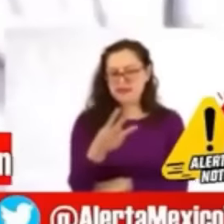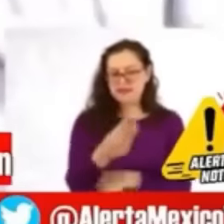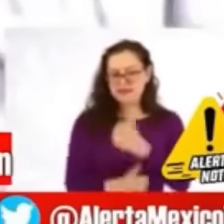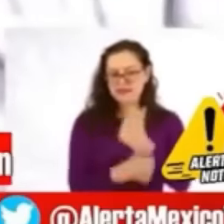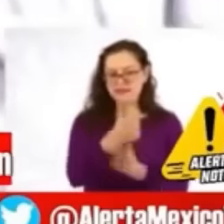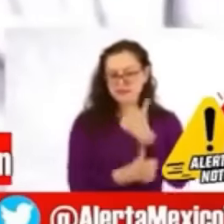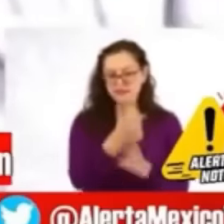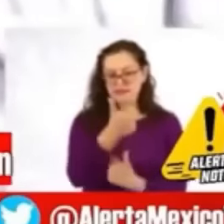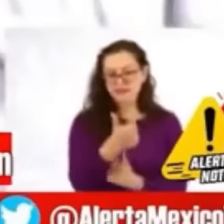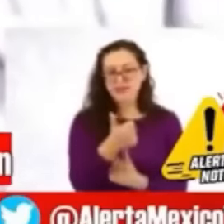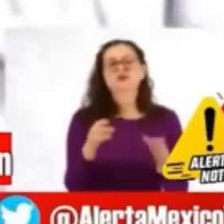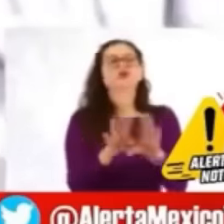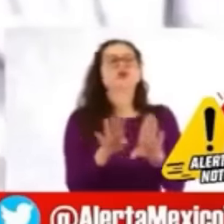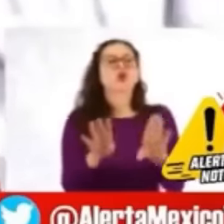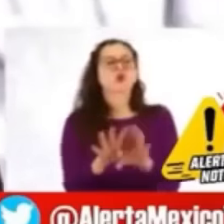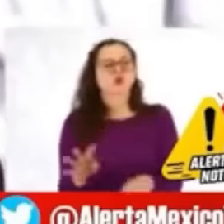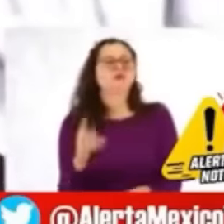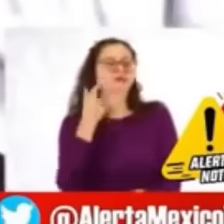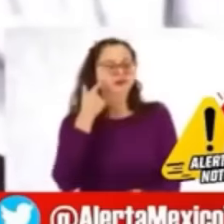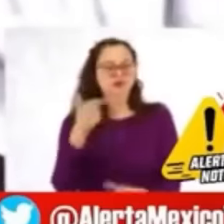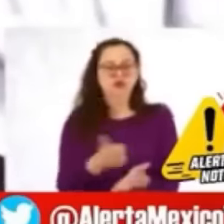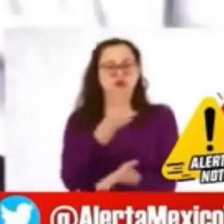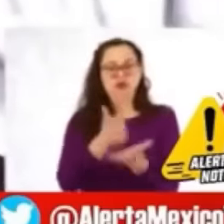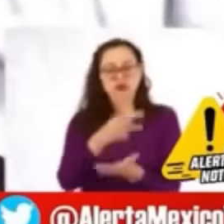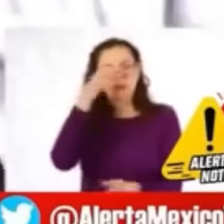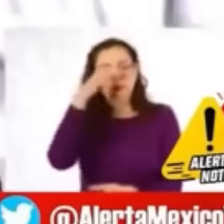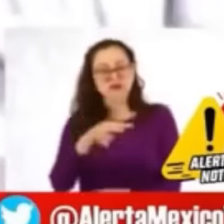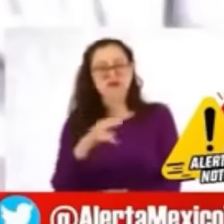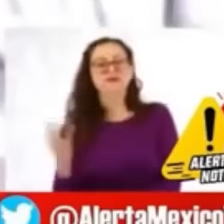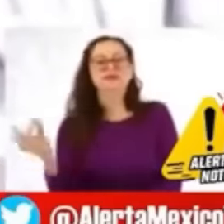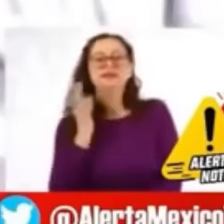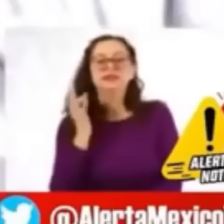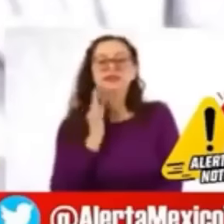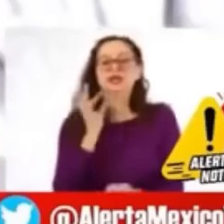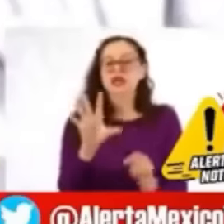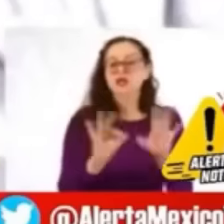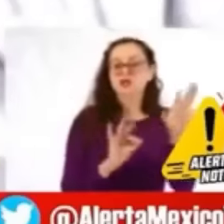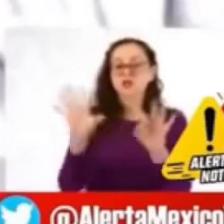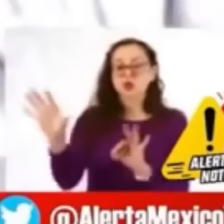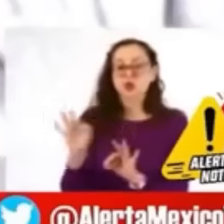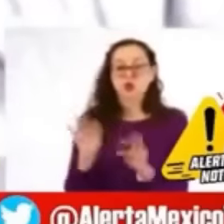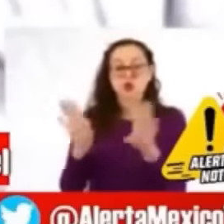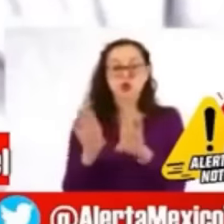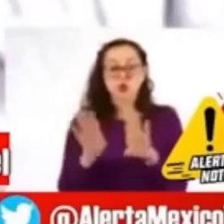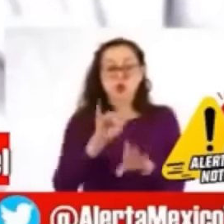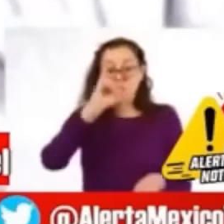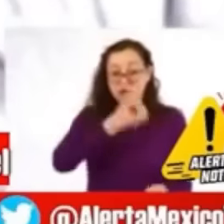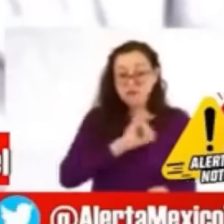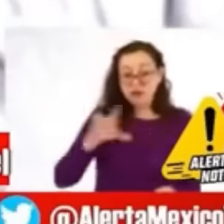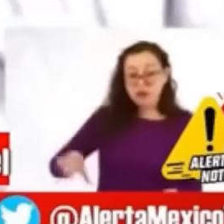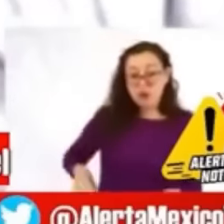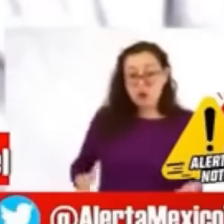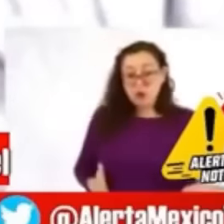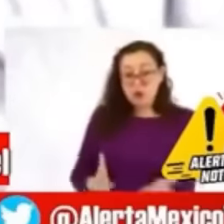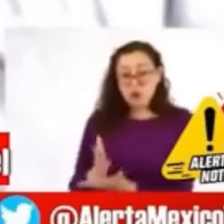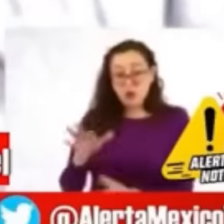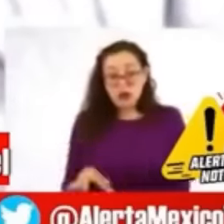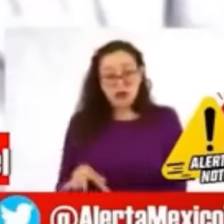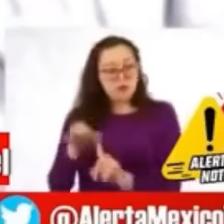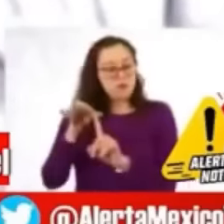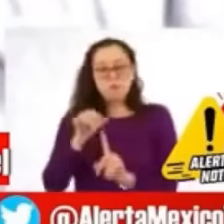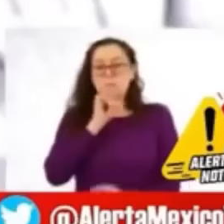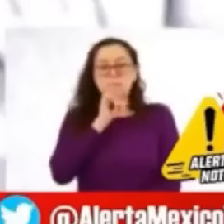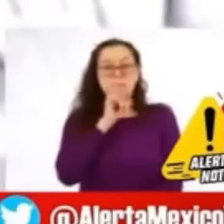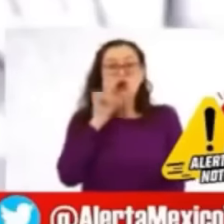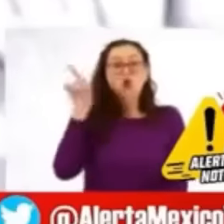la manera en que se elige a las fiscalías en la Ciudad de México es muy especial porque no participa el jefe o la jefa de gobierno, es una